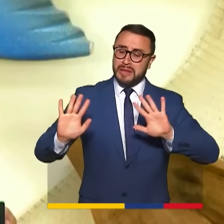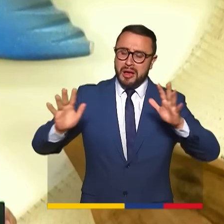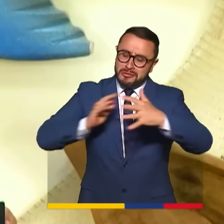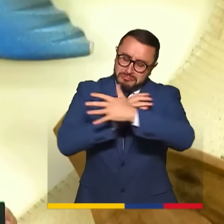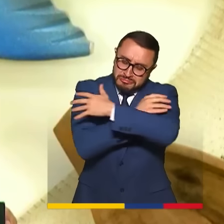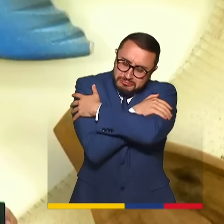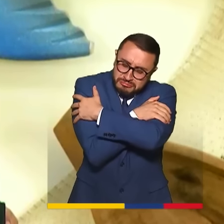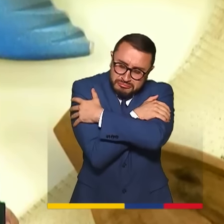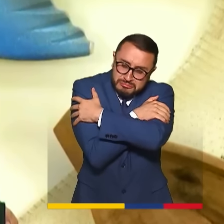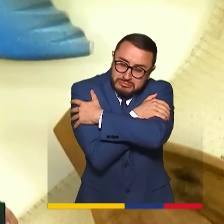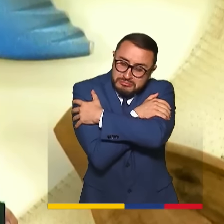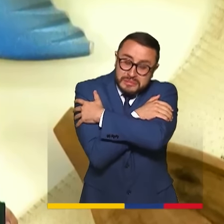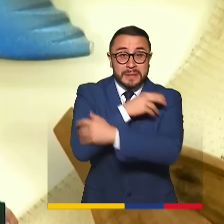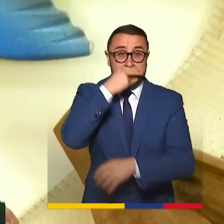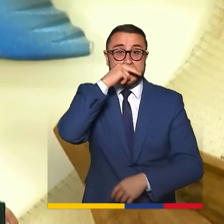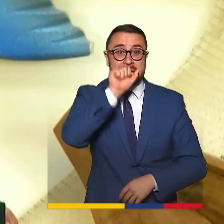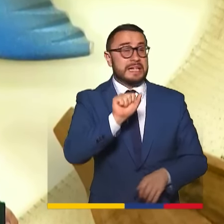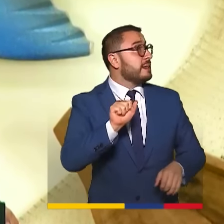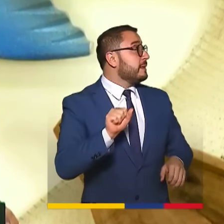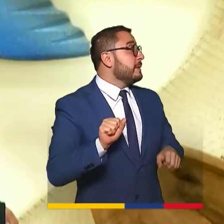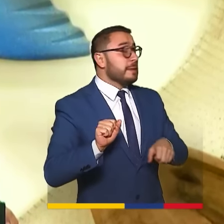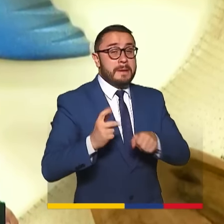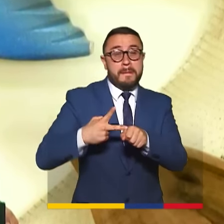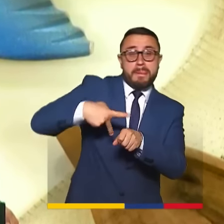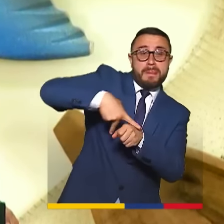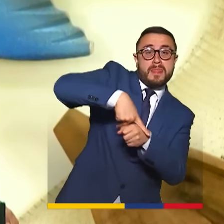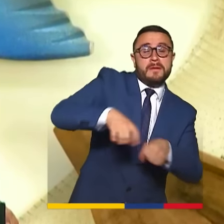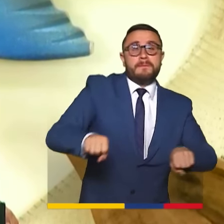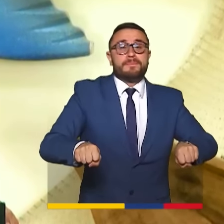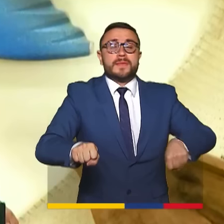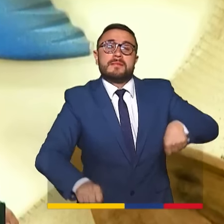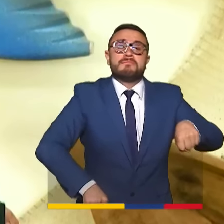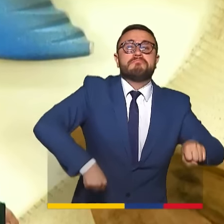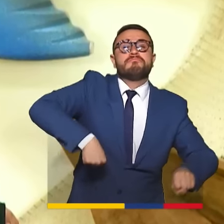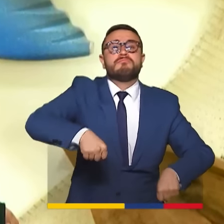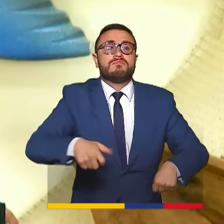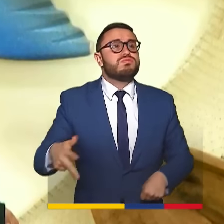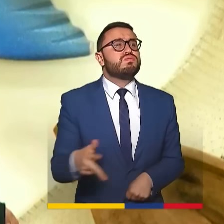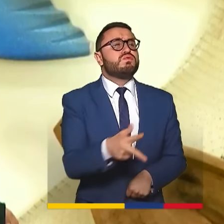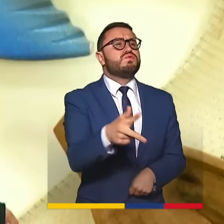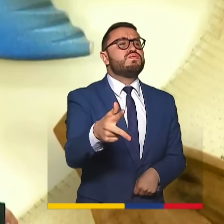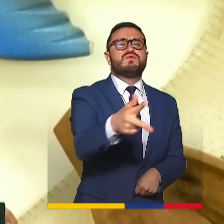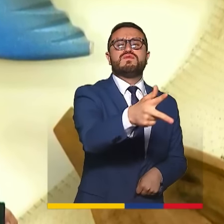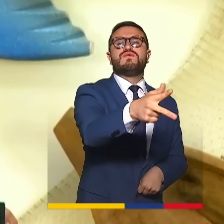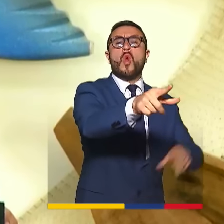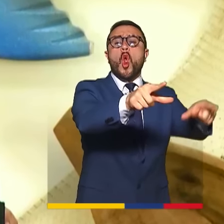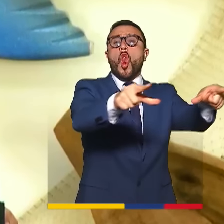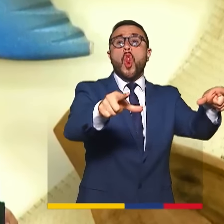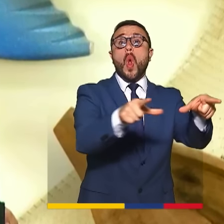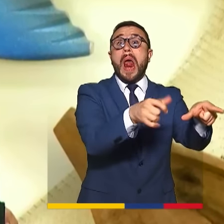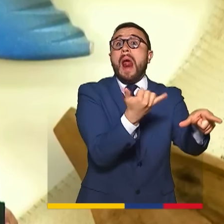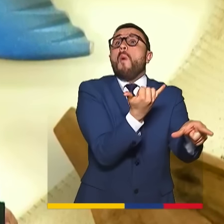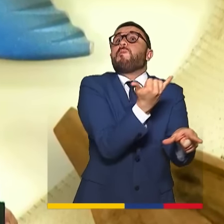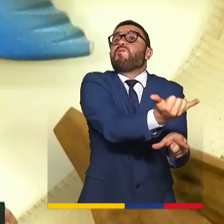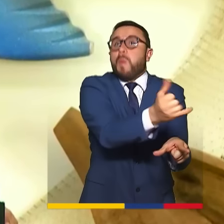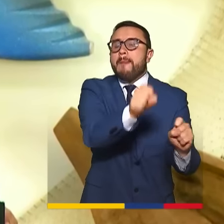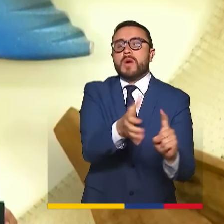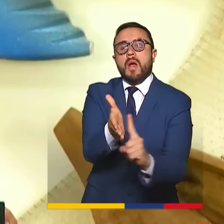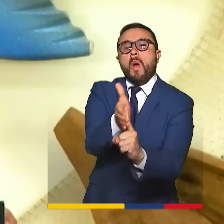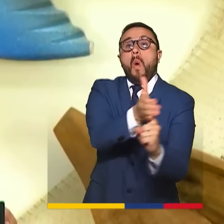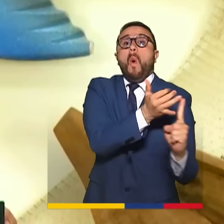cuando ella parte en bicicleta hacia un lugar mejor, más protegido, donde se pudiera salvar de